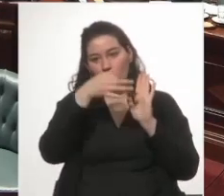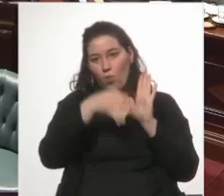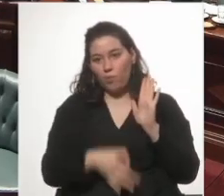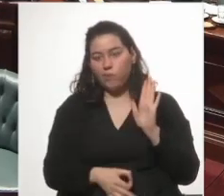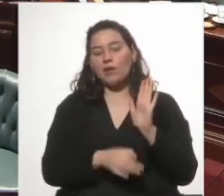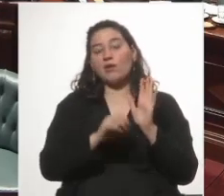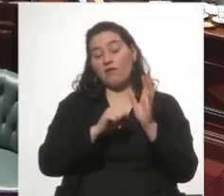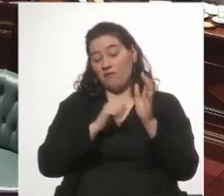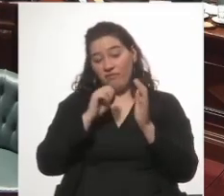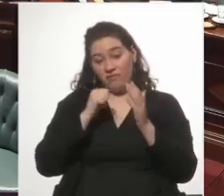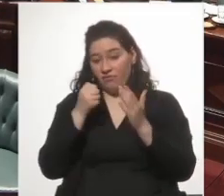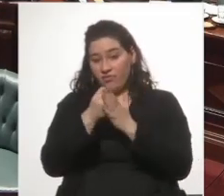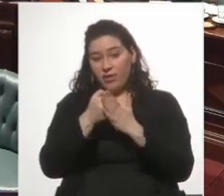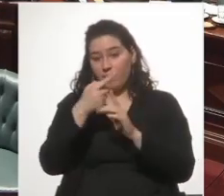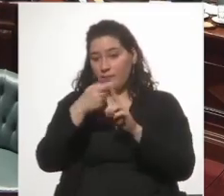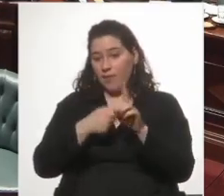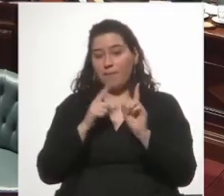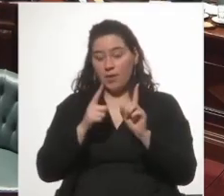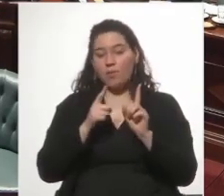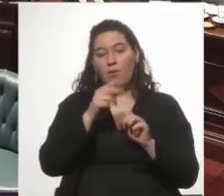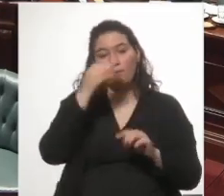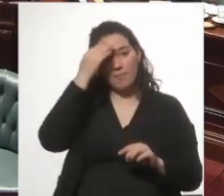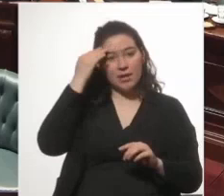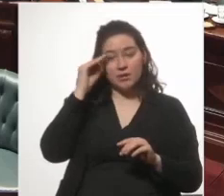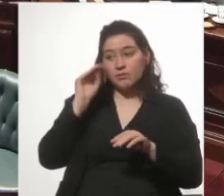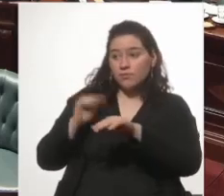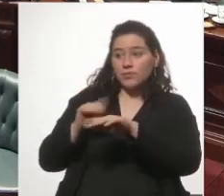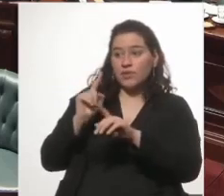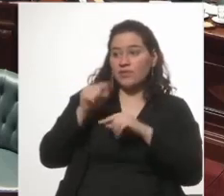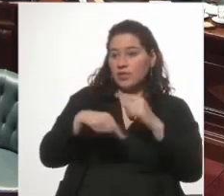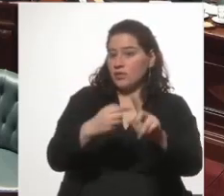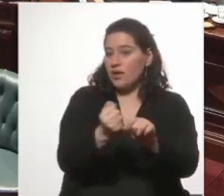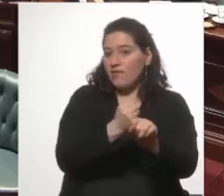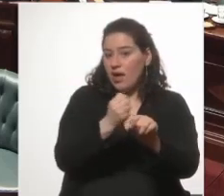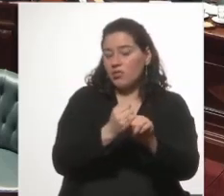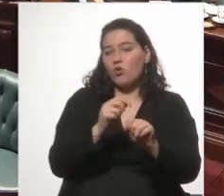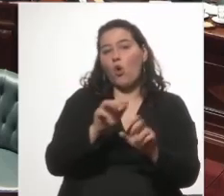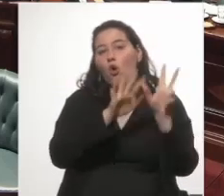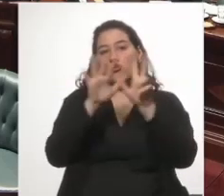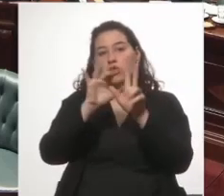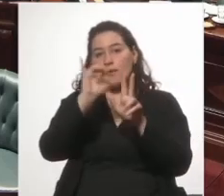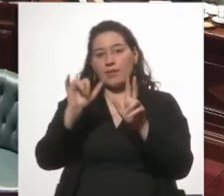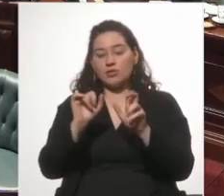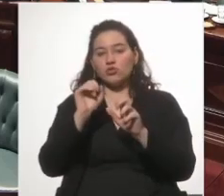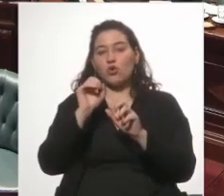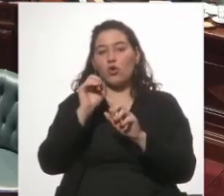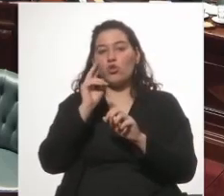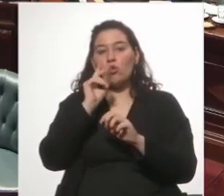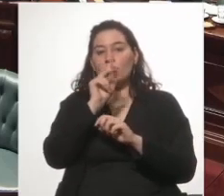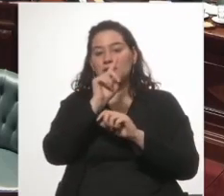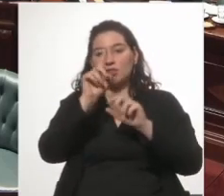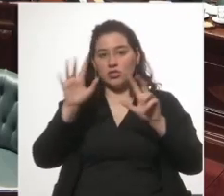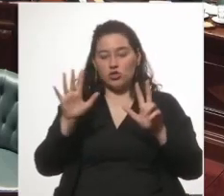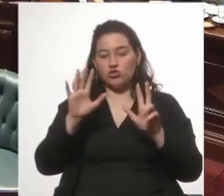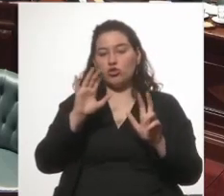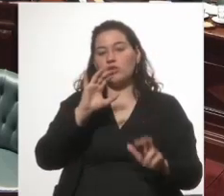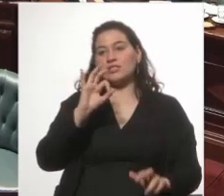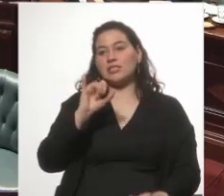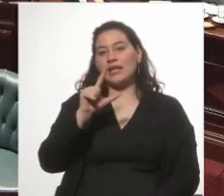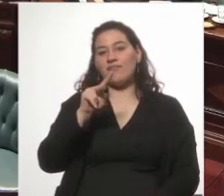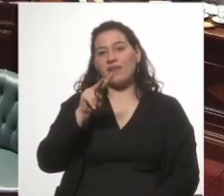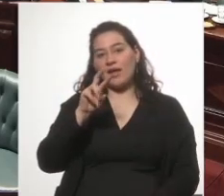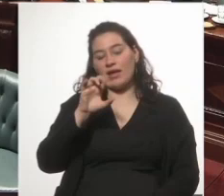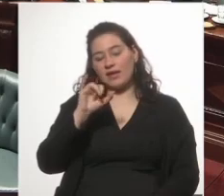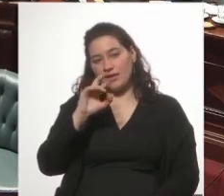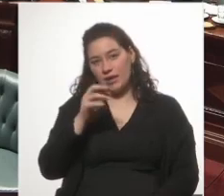A fines de ese mismo mes, Manini comunica que deben continuar las actuaciones. A su vez, el 8 de mayo de 2018, Jorge Silveira efectúa